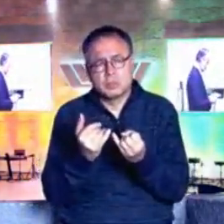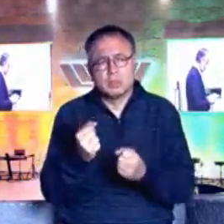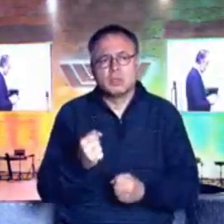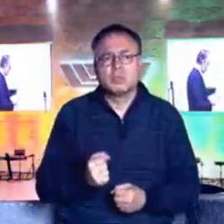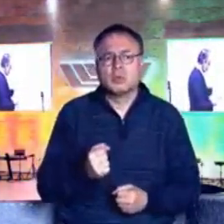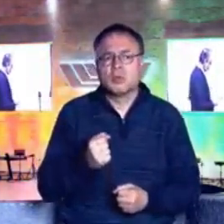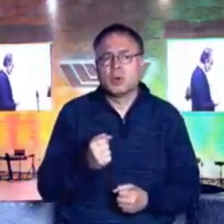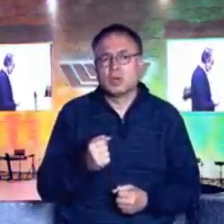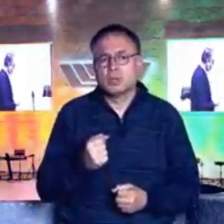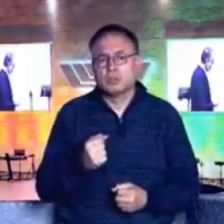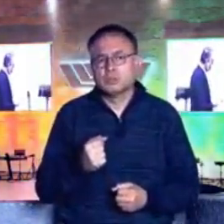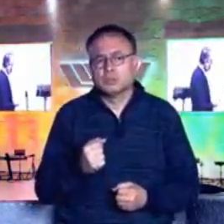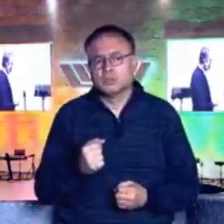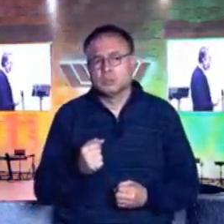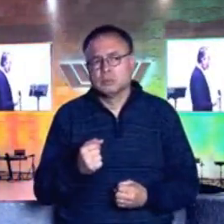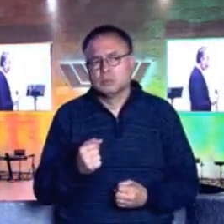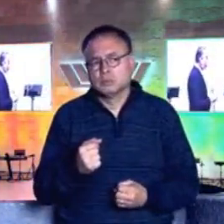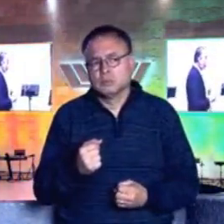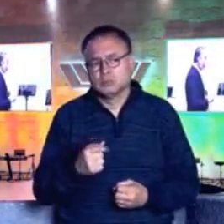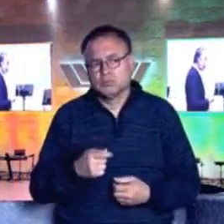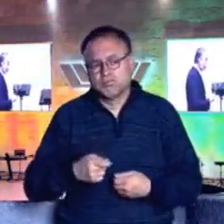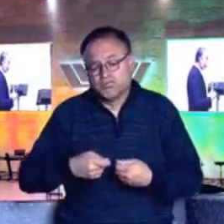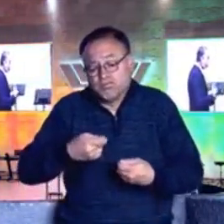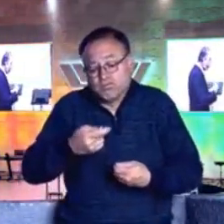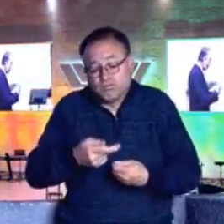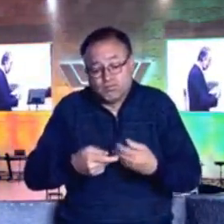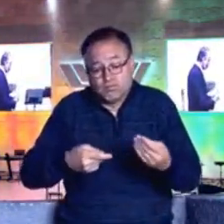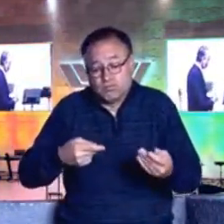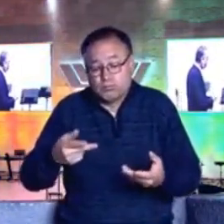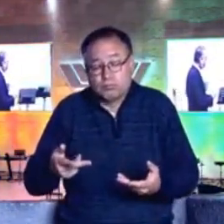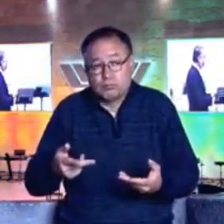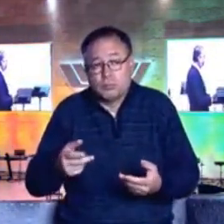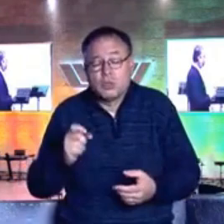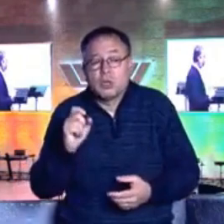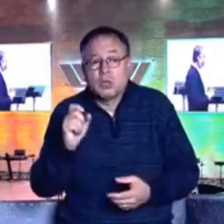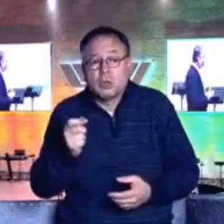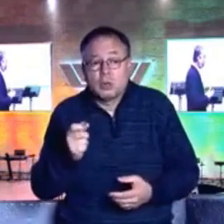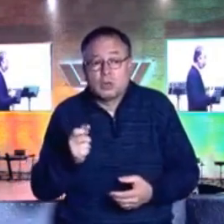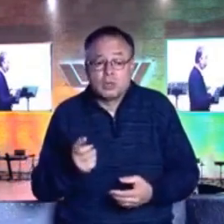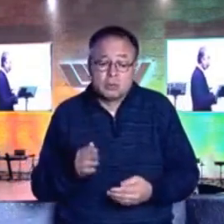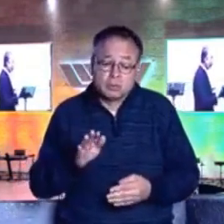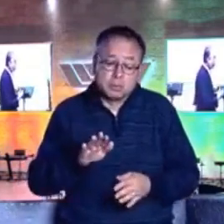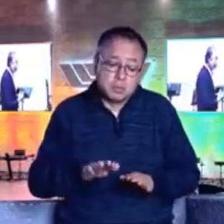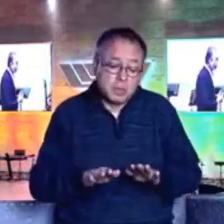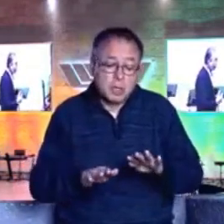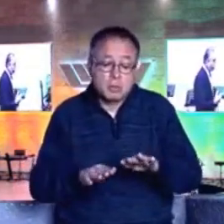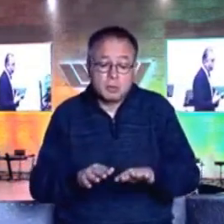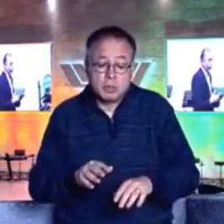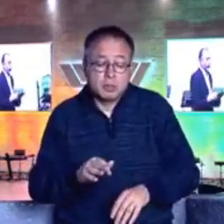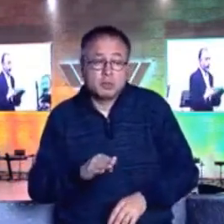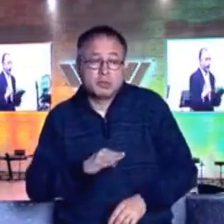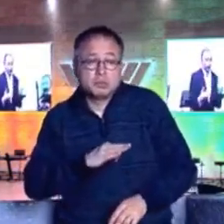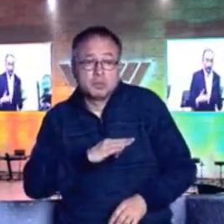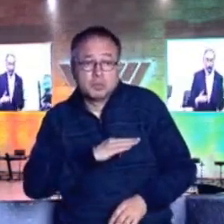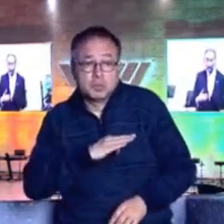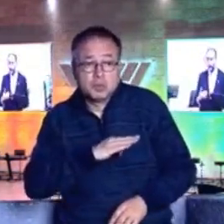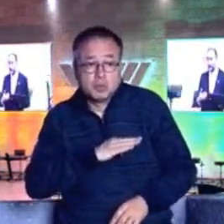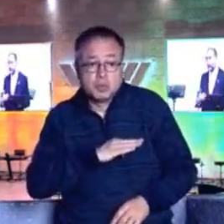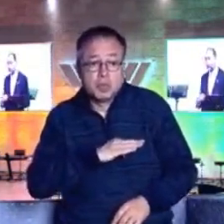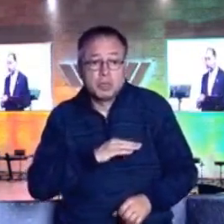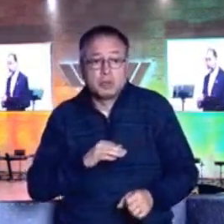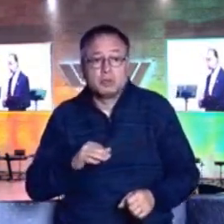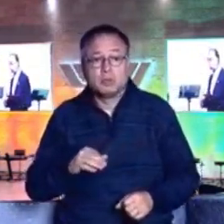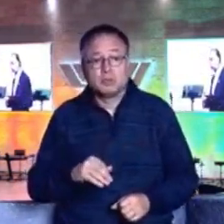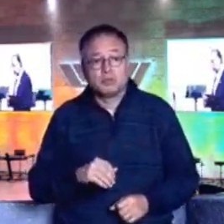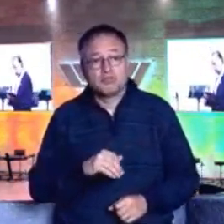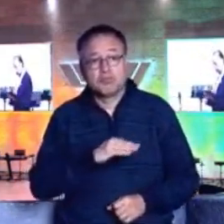hace y cuando tú y yo demos pasos de fe podamos ver las ventanas de los cielos sobre nuestras vidas también